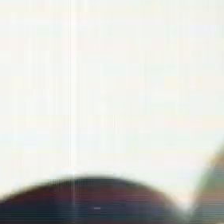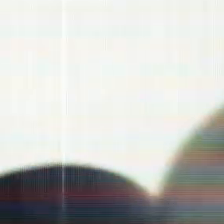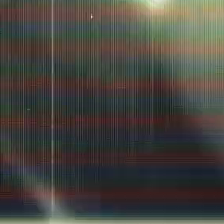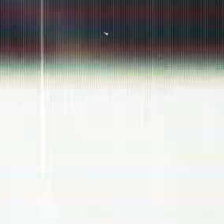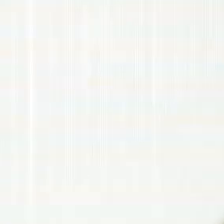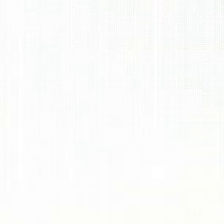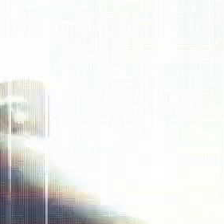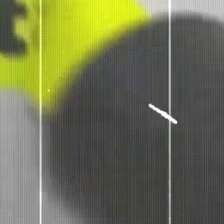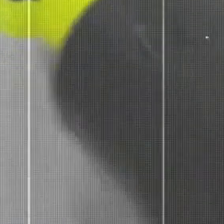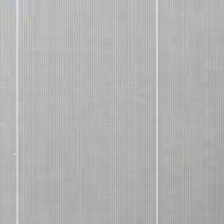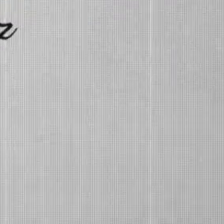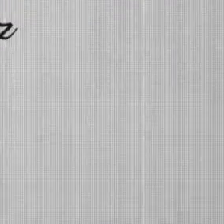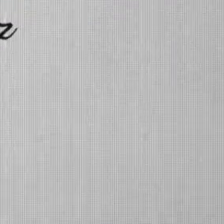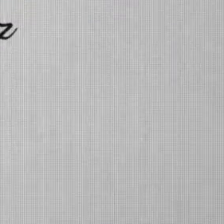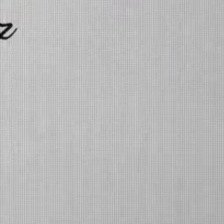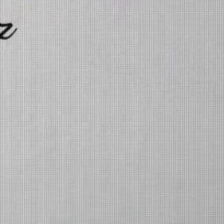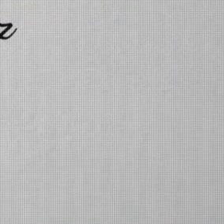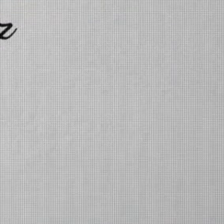ustedes